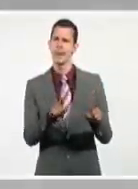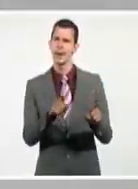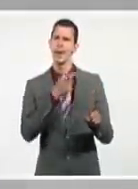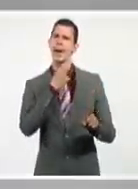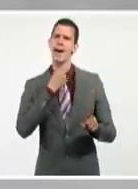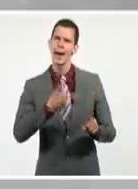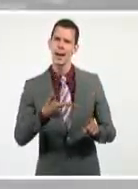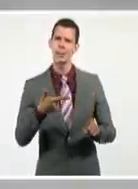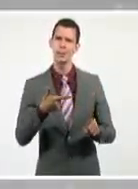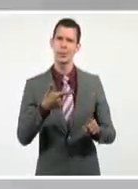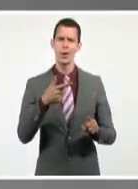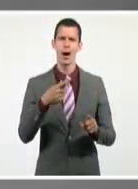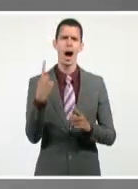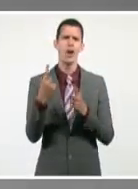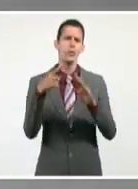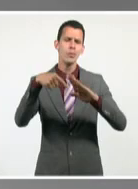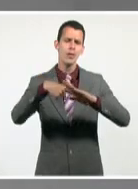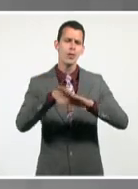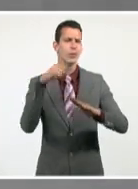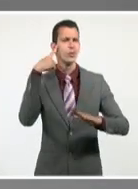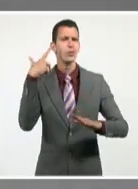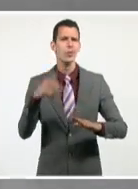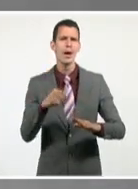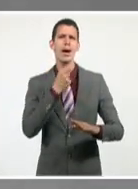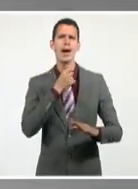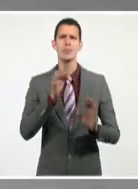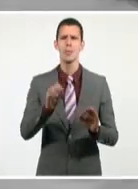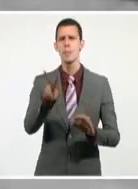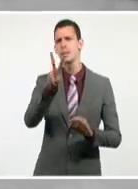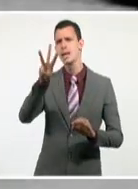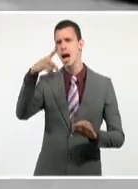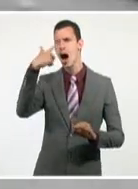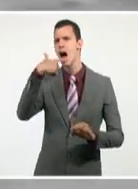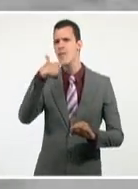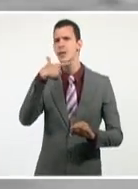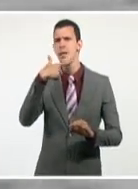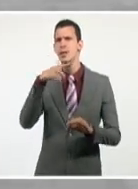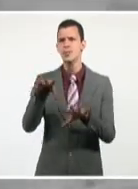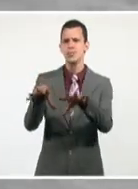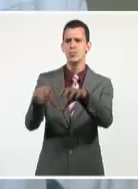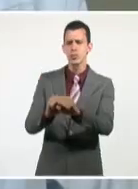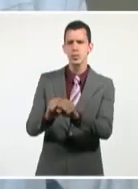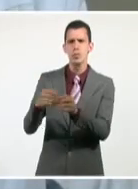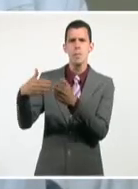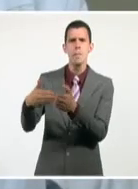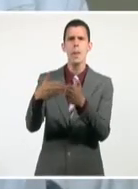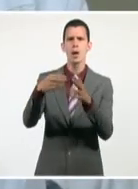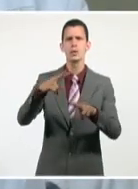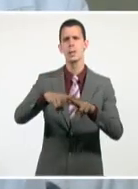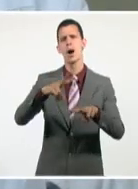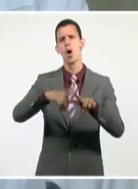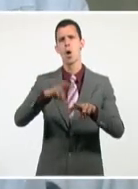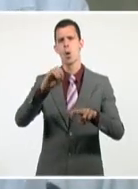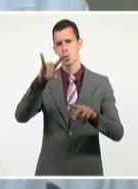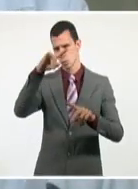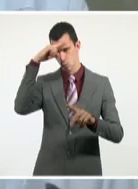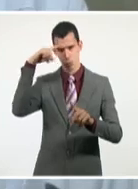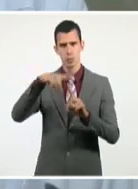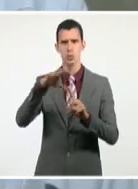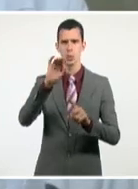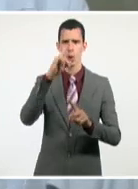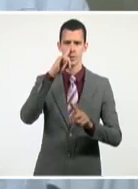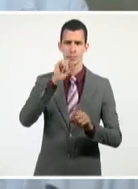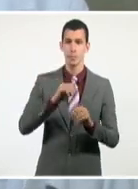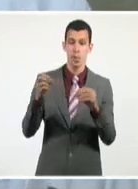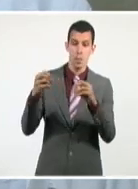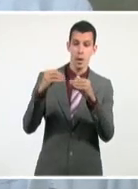parte de la tripulación del buque Houston el 23 de abril de 1961. En la madrugada de ese día llegué a la